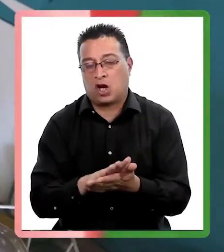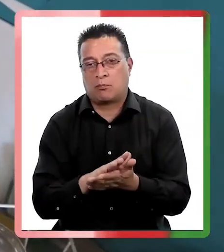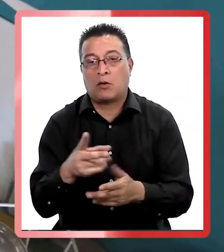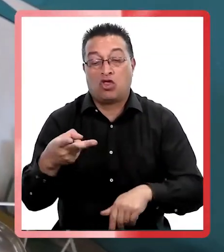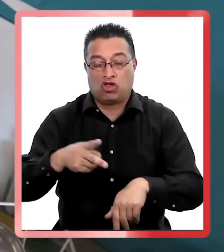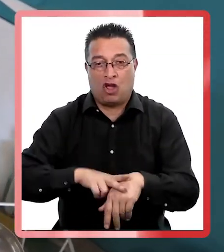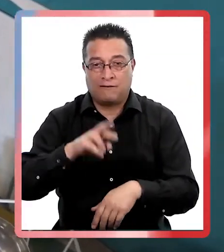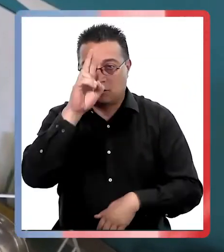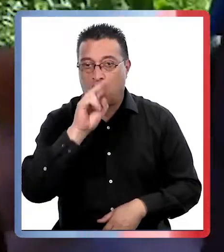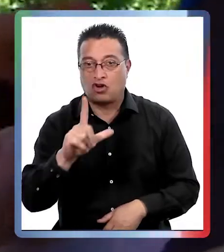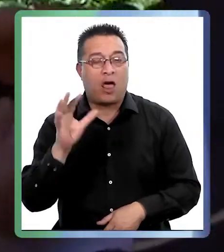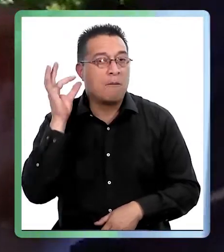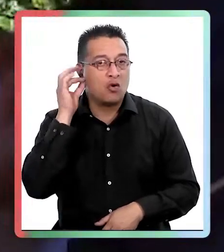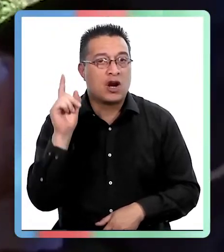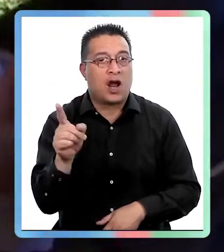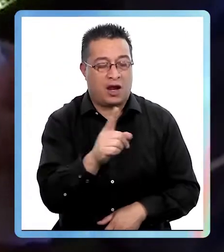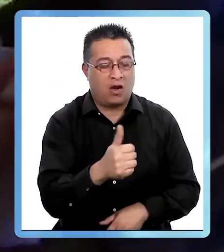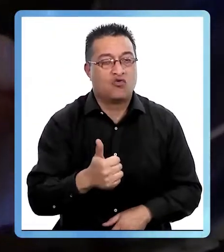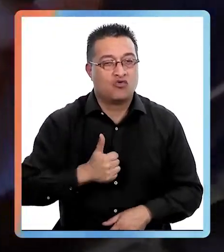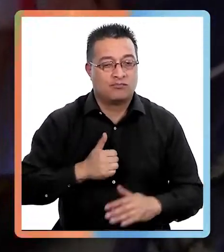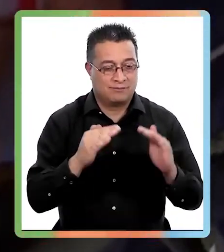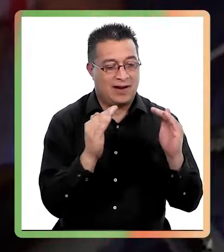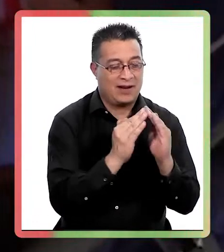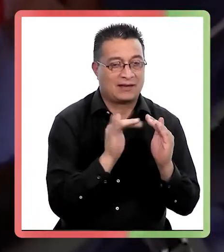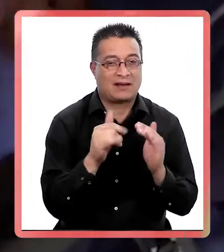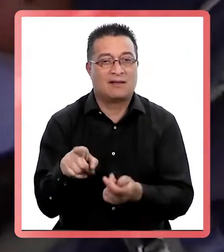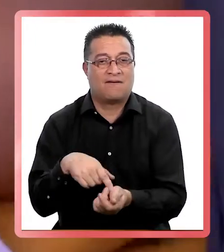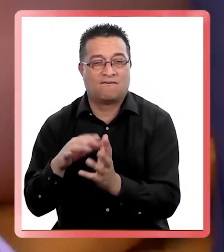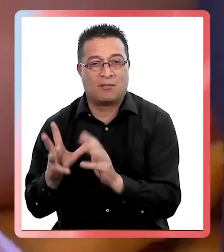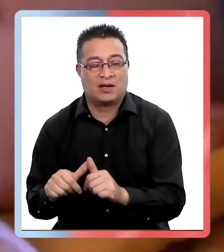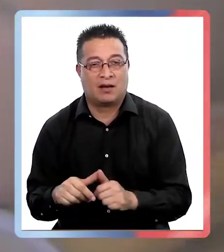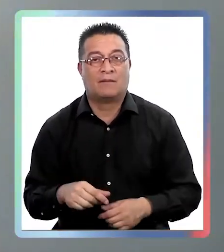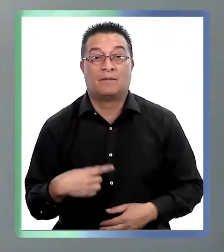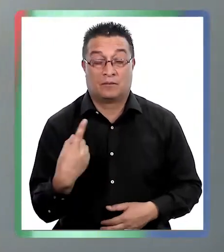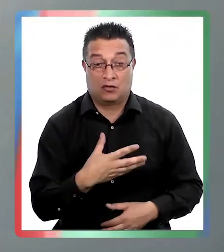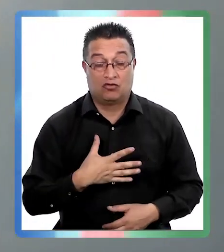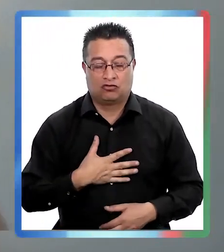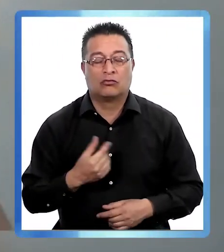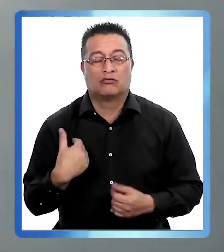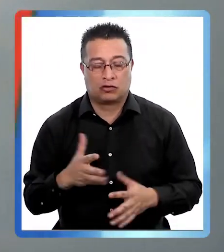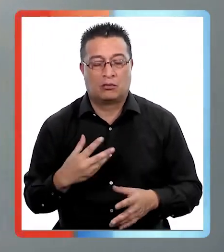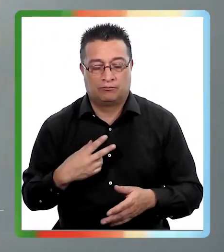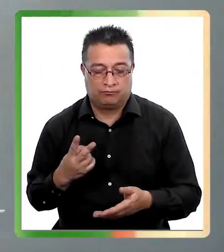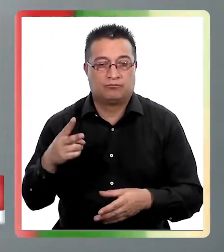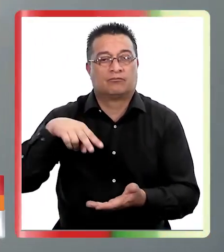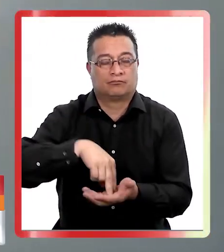ejemplo, el doble rol que muchas mujeres siguen cumpliendo en la casa y en la familia. Nos hemos